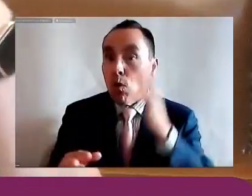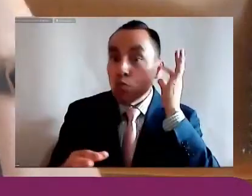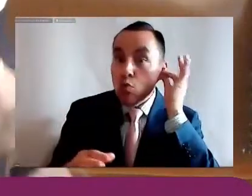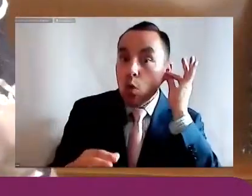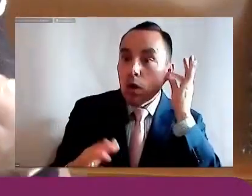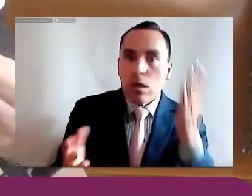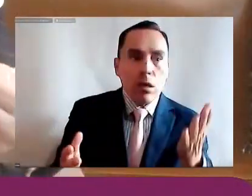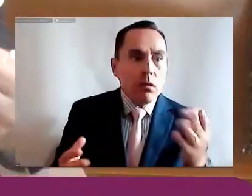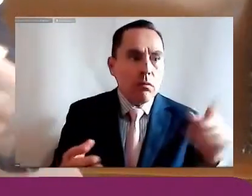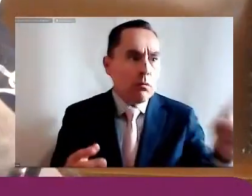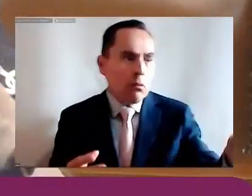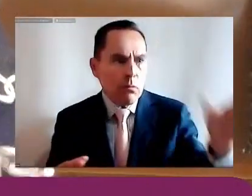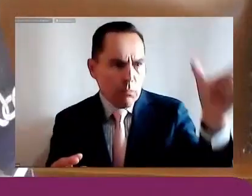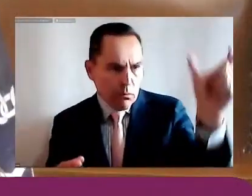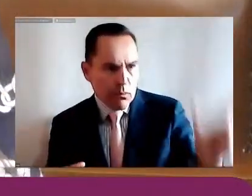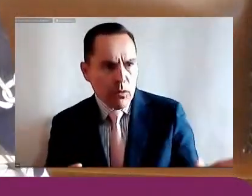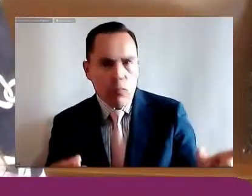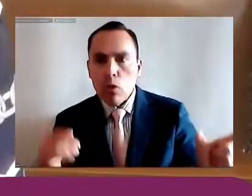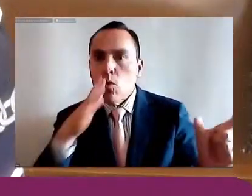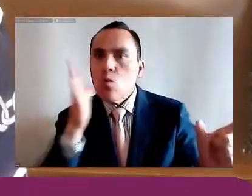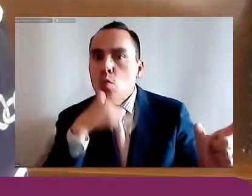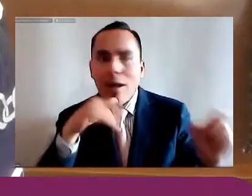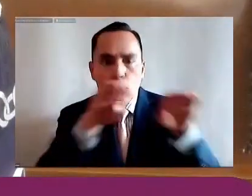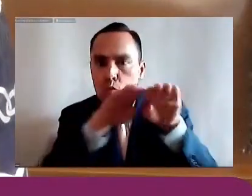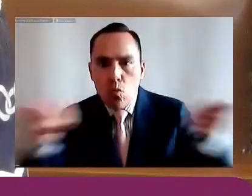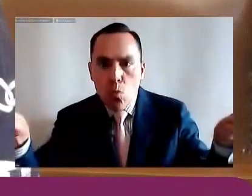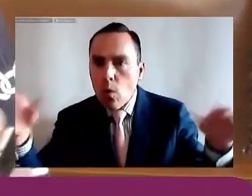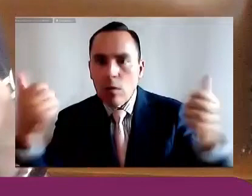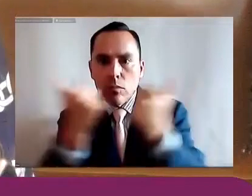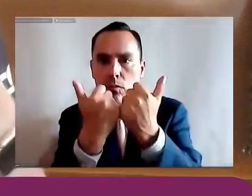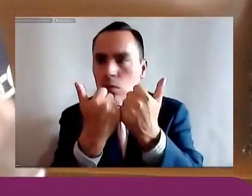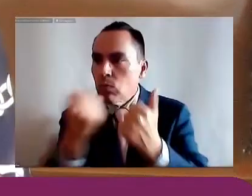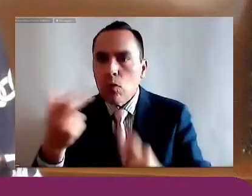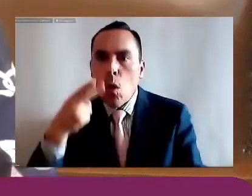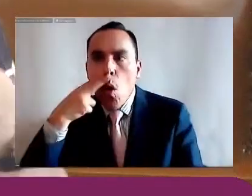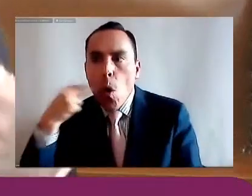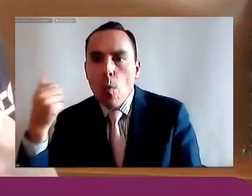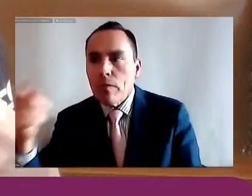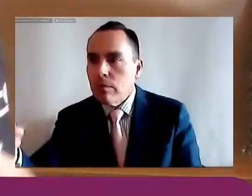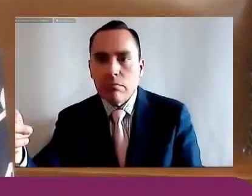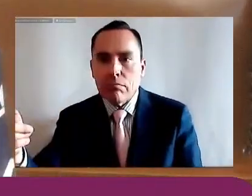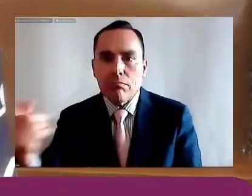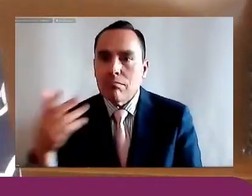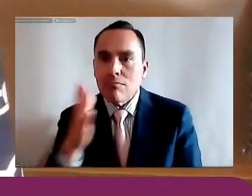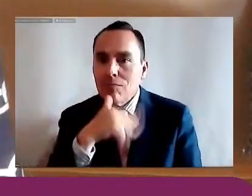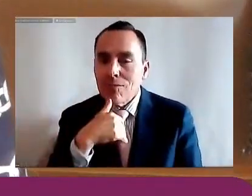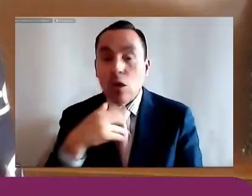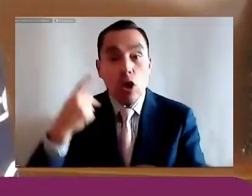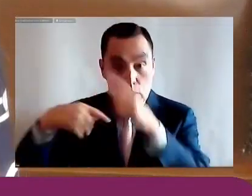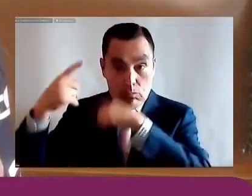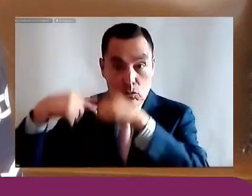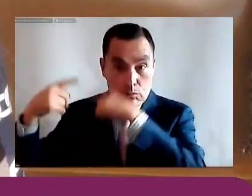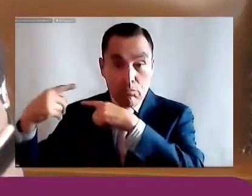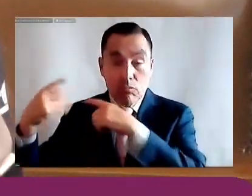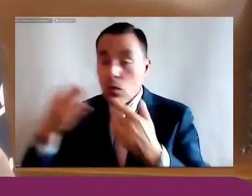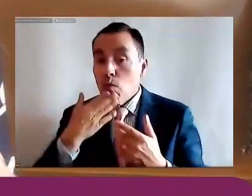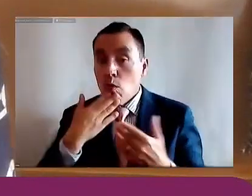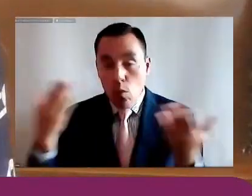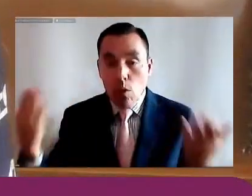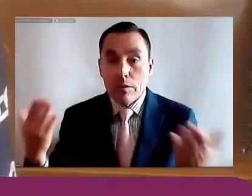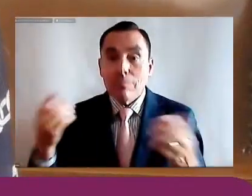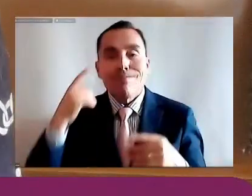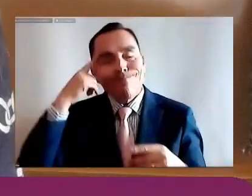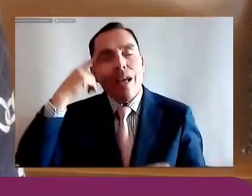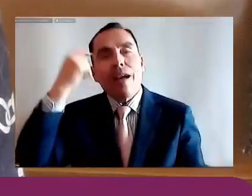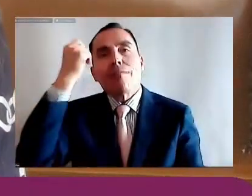tienen un análogo masculino. Y esto es una cuestión histórica, ¿verdad? Y entonces subyace a esta idea un